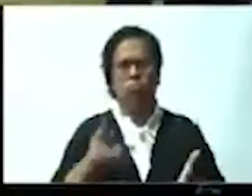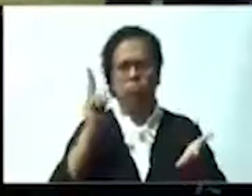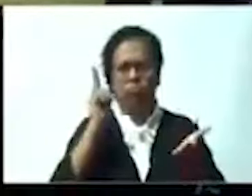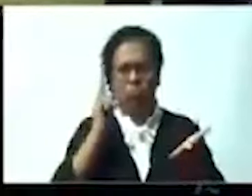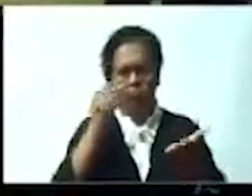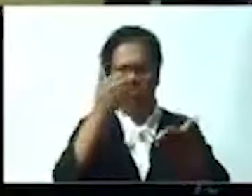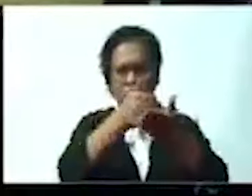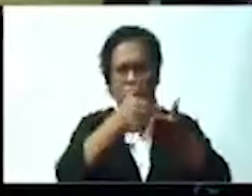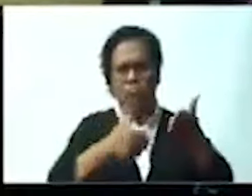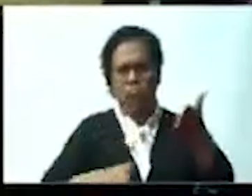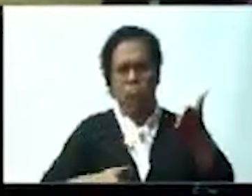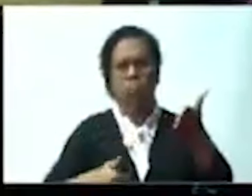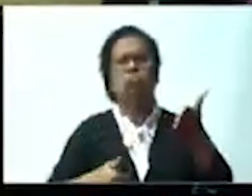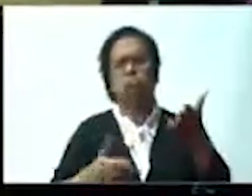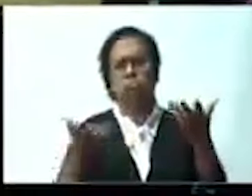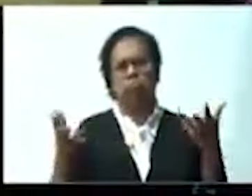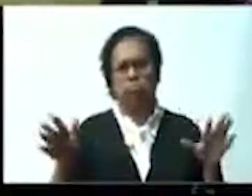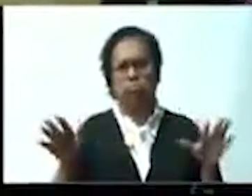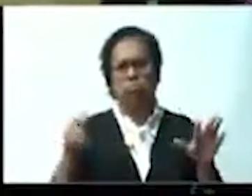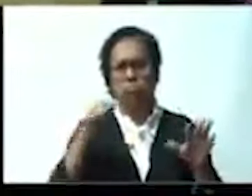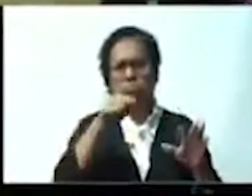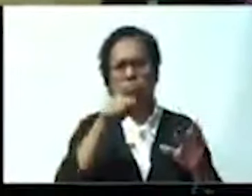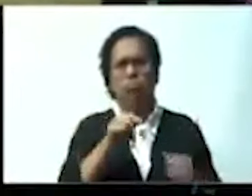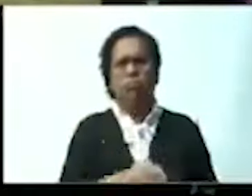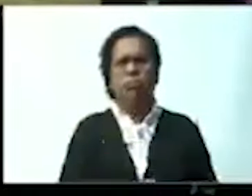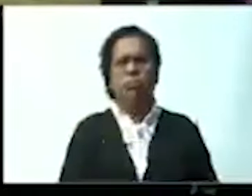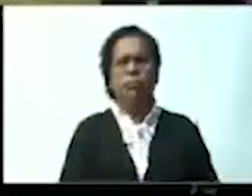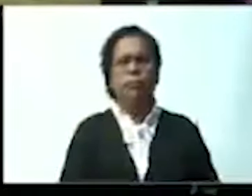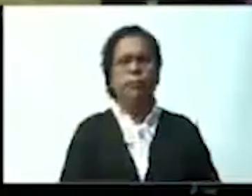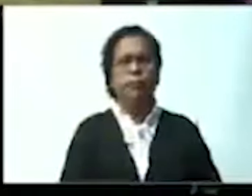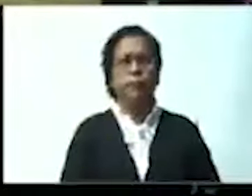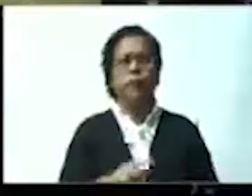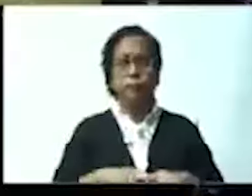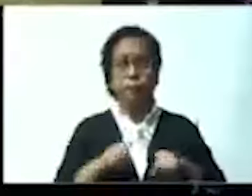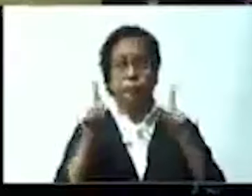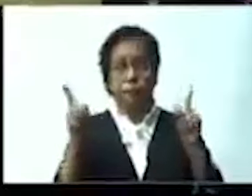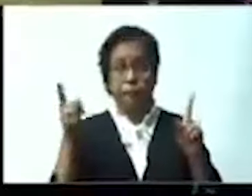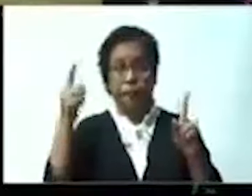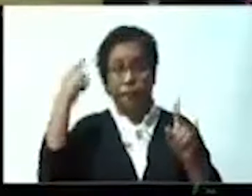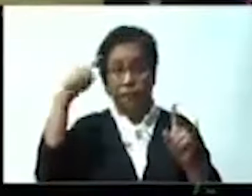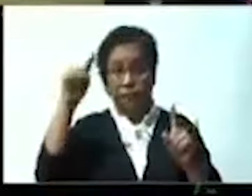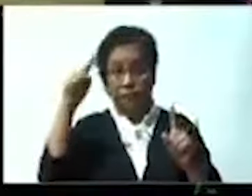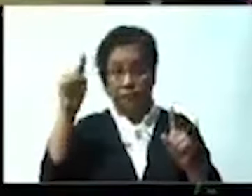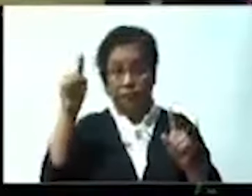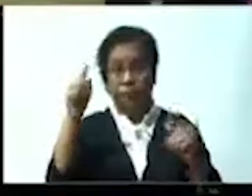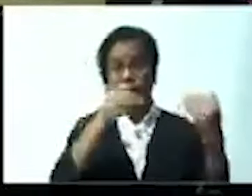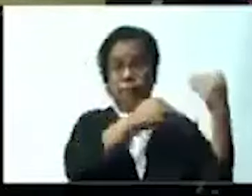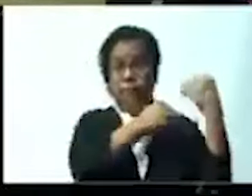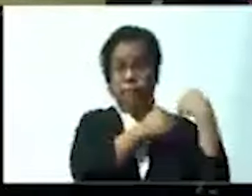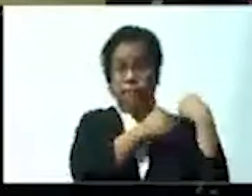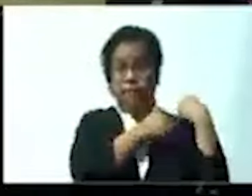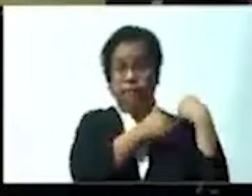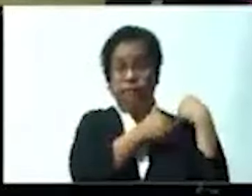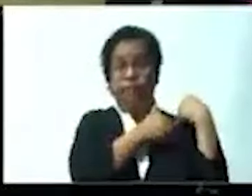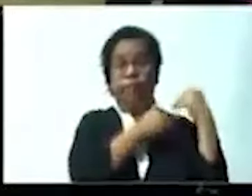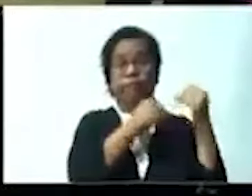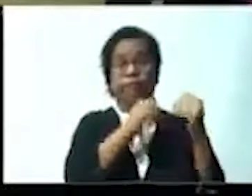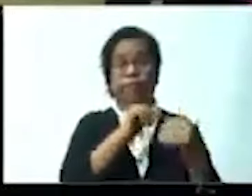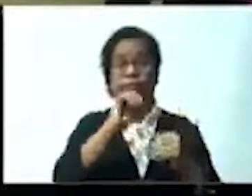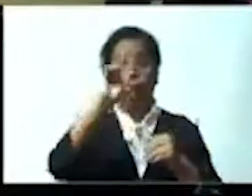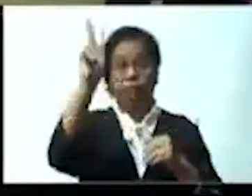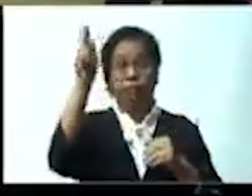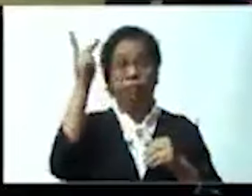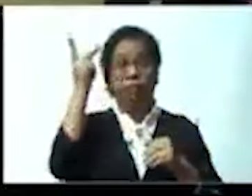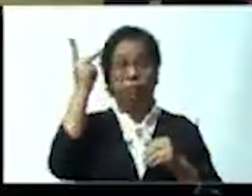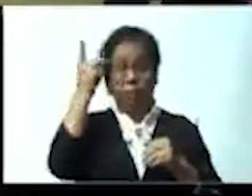Para delegar o quitarle la responsabilidad política que siempre el Partido Revolucionario Moderno le ha endilgado al presidente Leonel